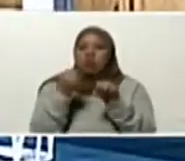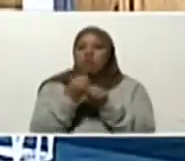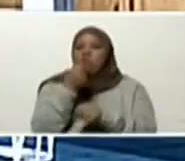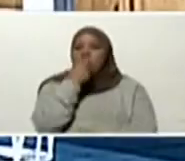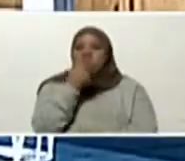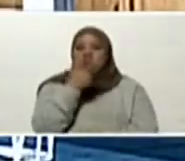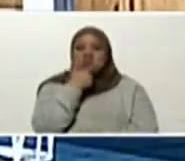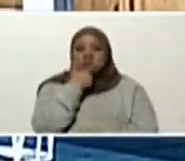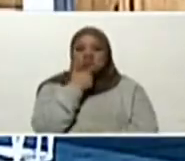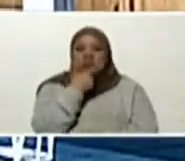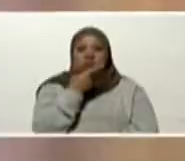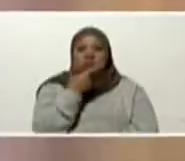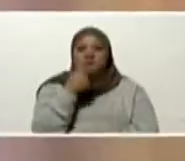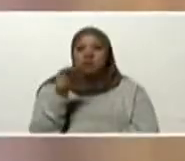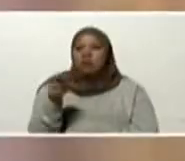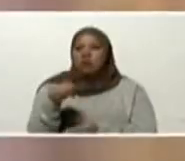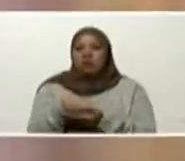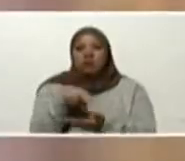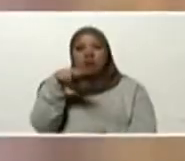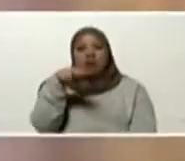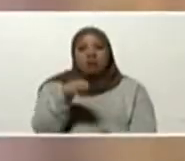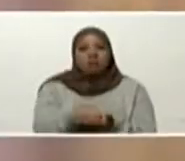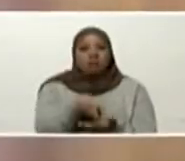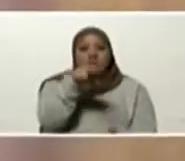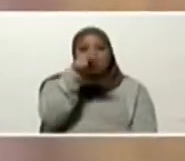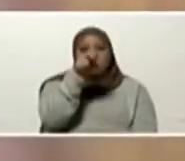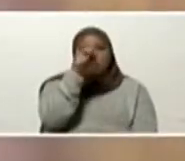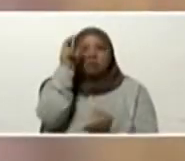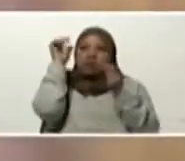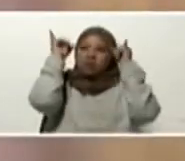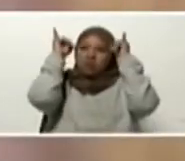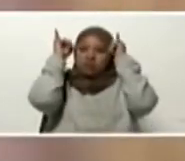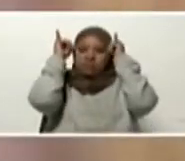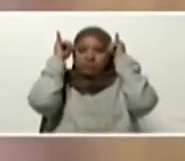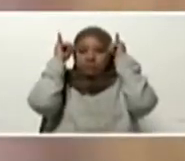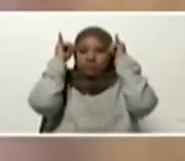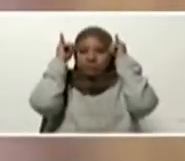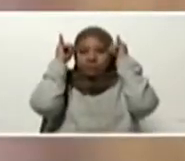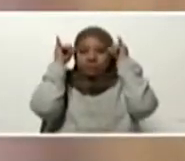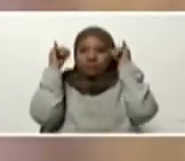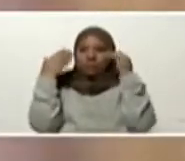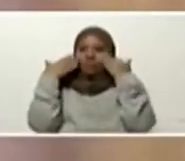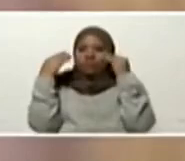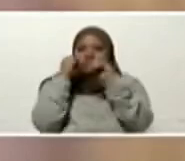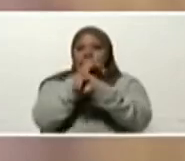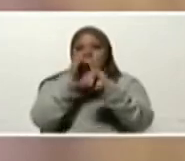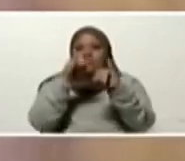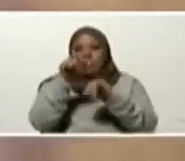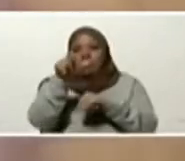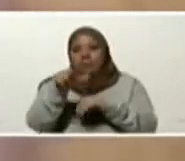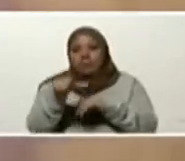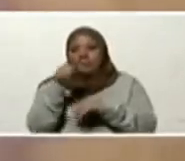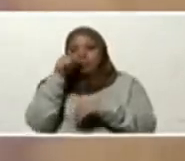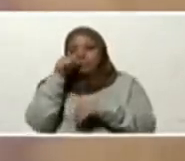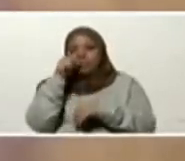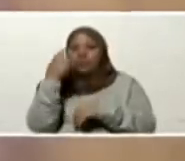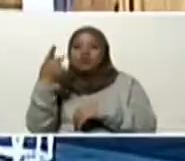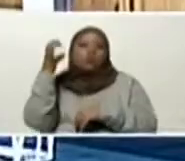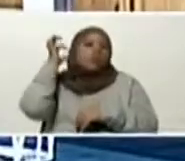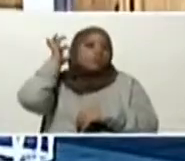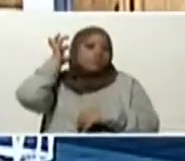bonito. La rana y el venado caramerudo, de Felipe Aldana y Elizabeth